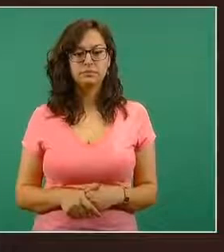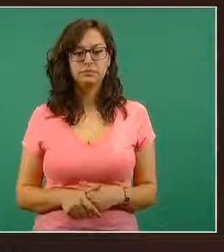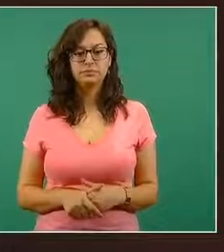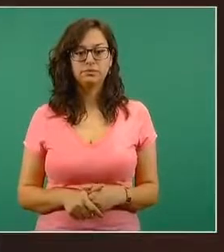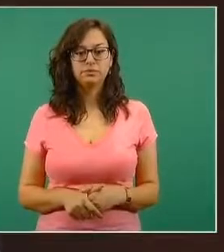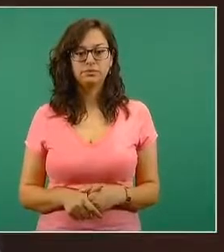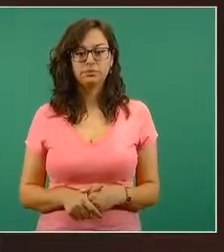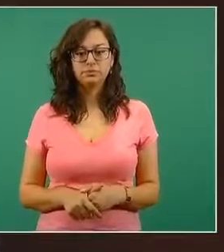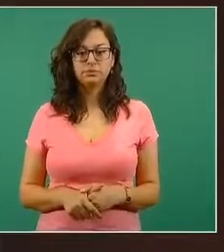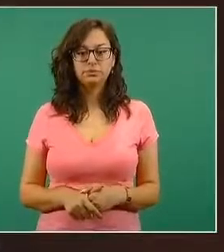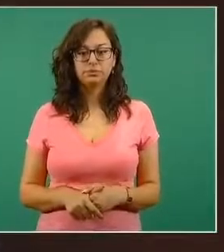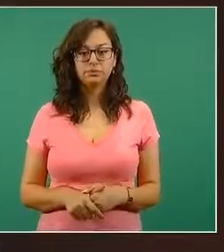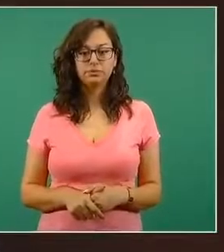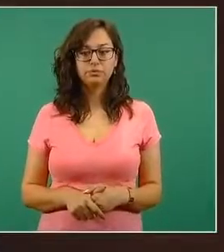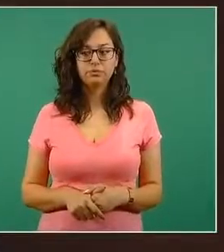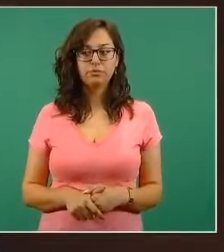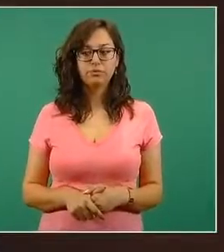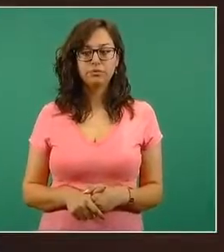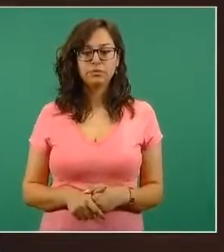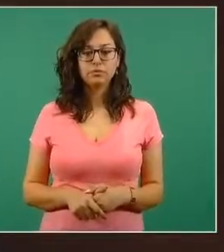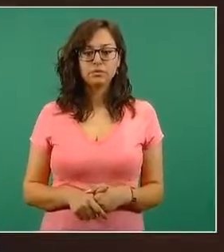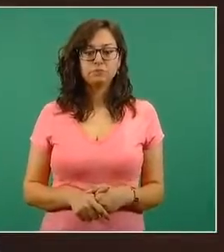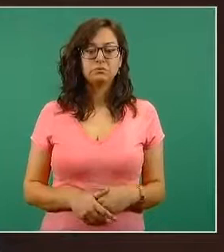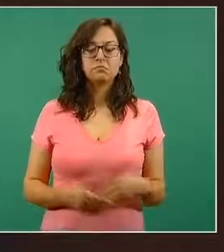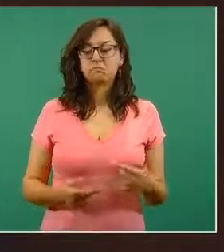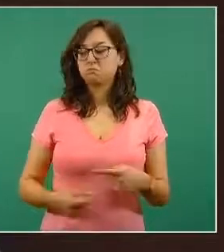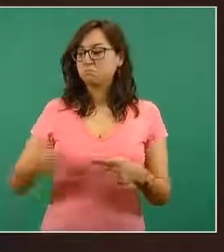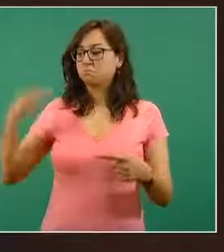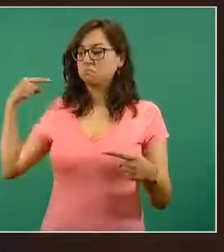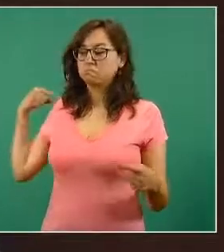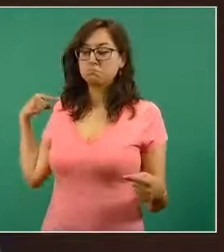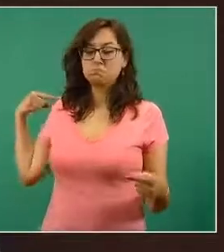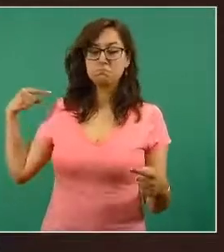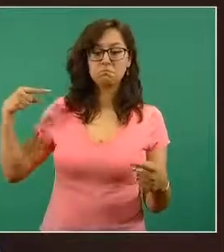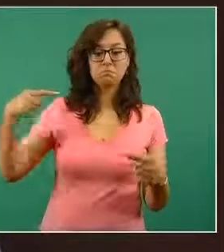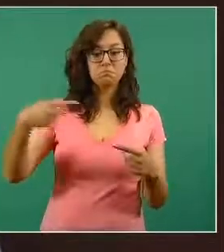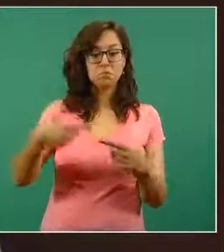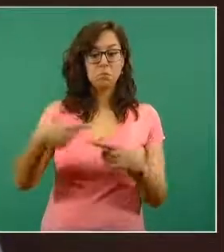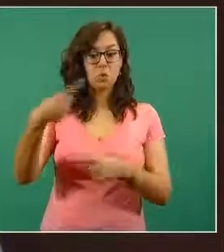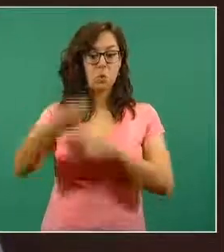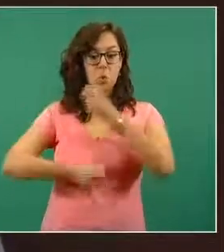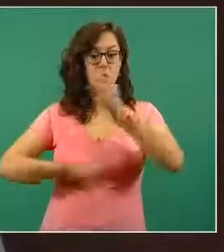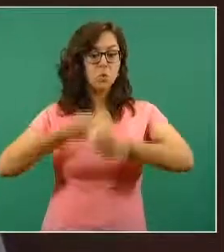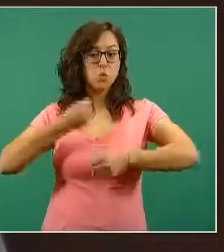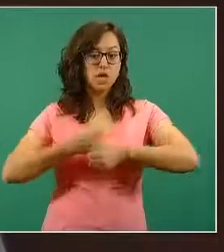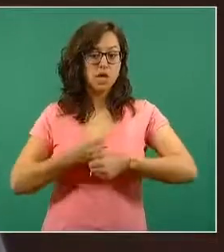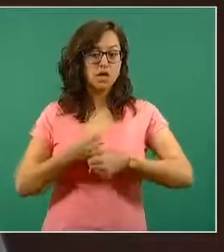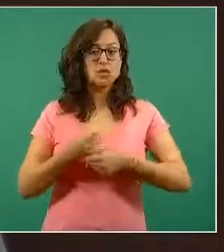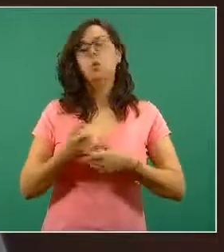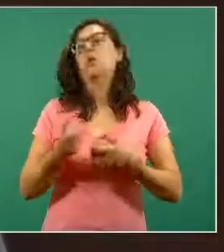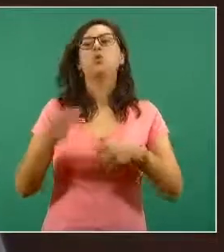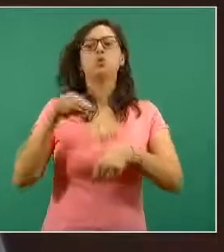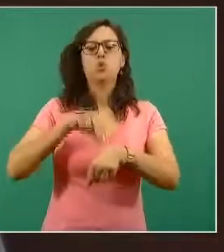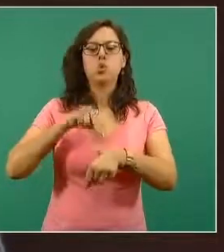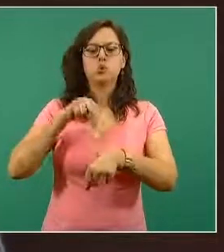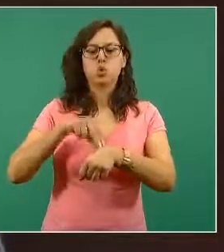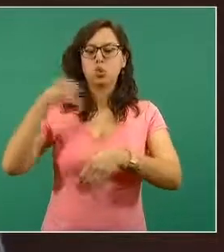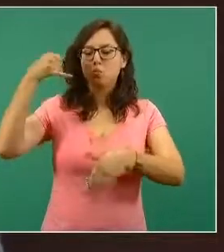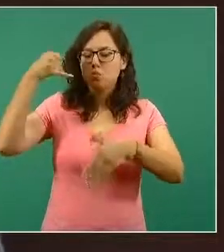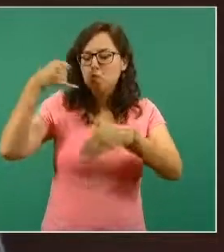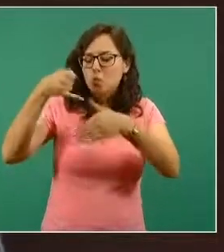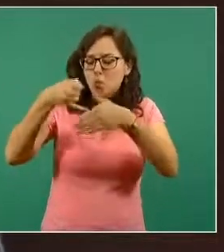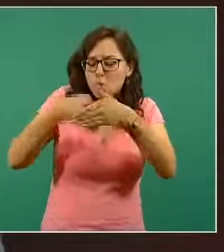tanto durante toda la pandemia, en general, en especialidades críticas,